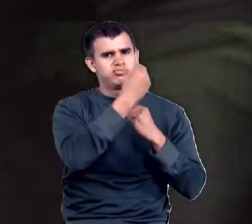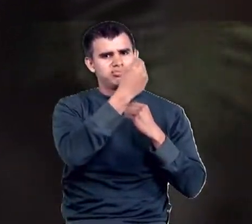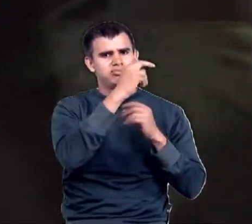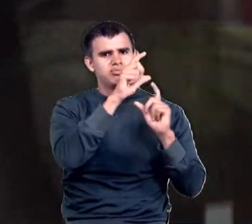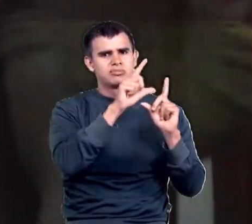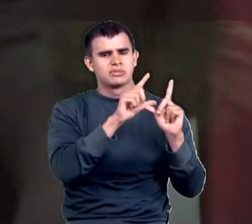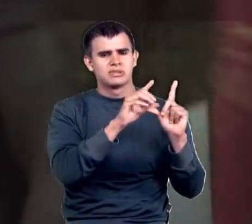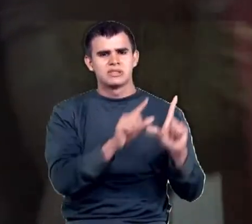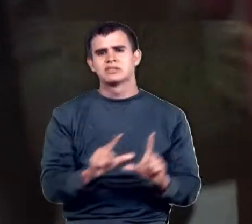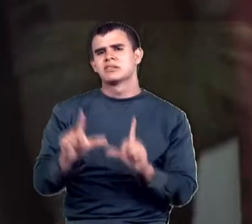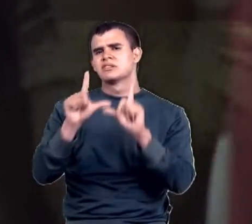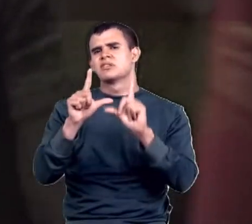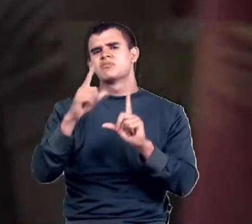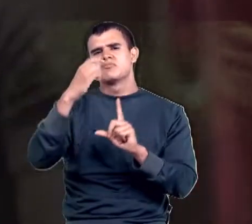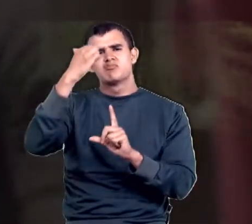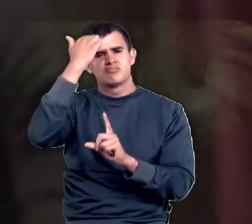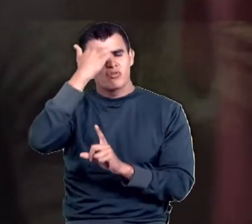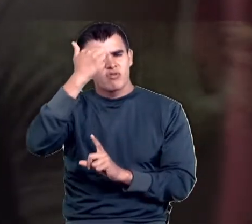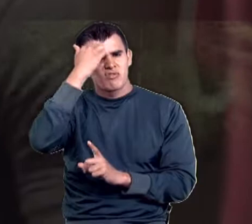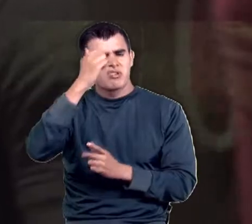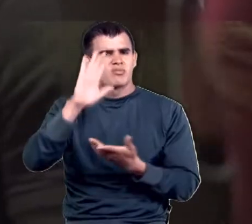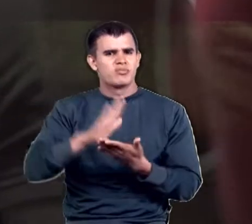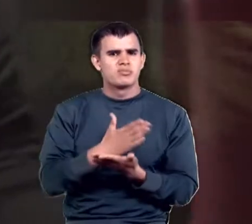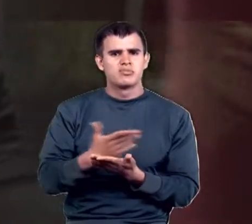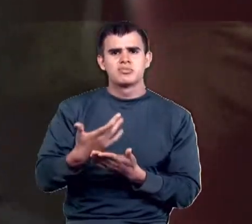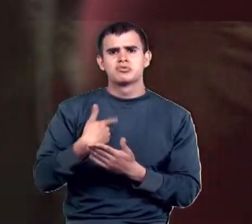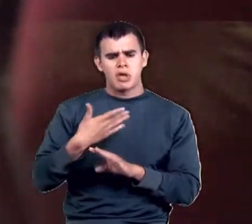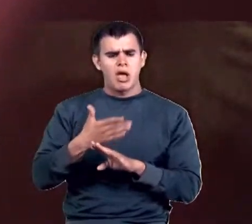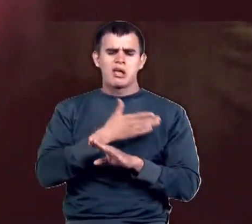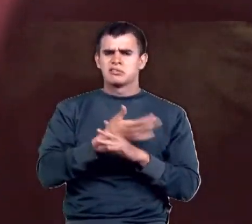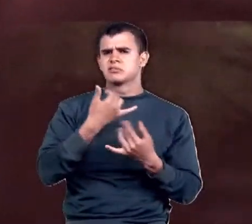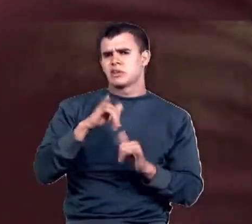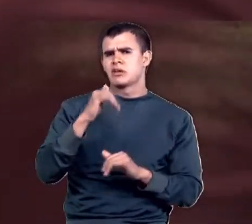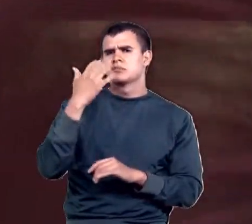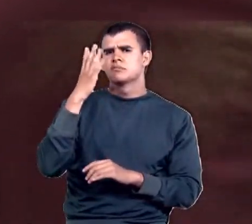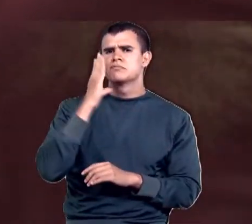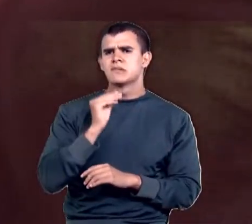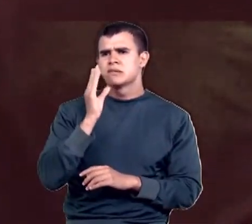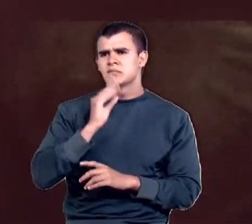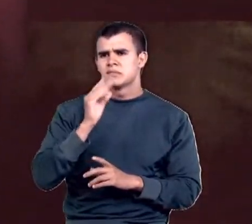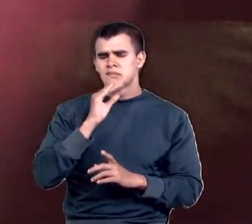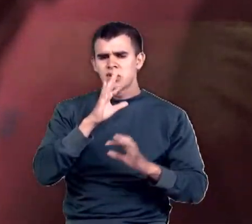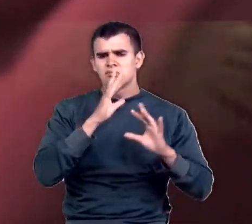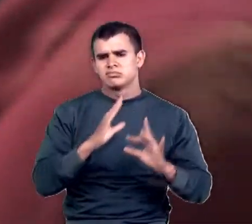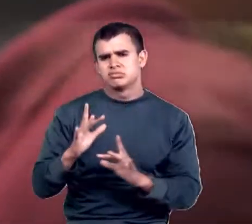danza, pero ya venía trabajando un proceso musical pues como música de calle.